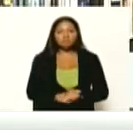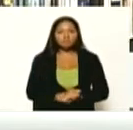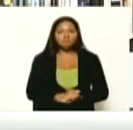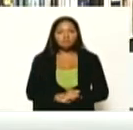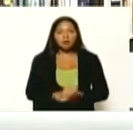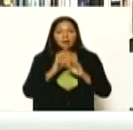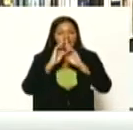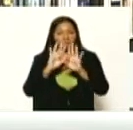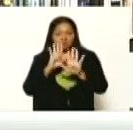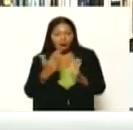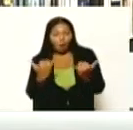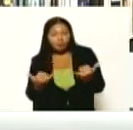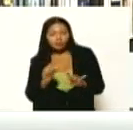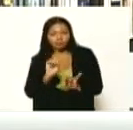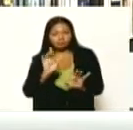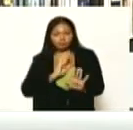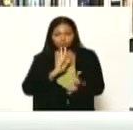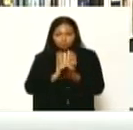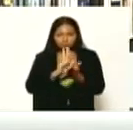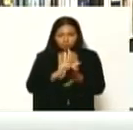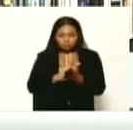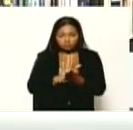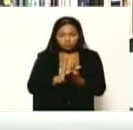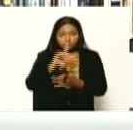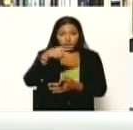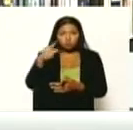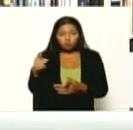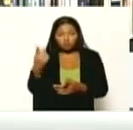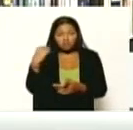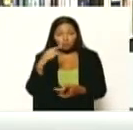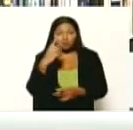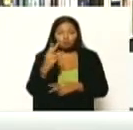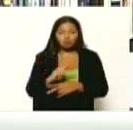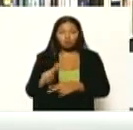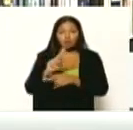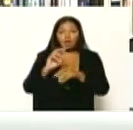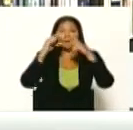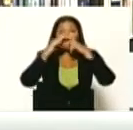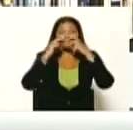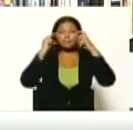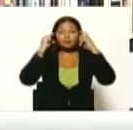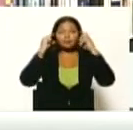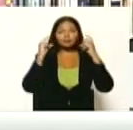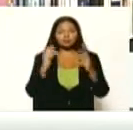me contesten ahorita. ¿Vale la pena la mascarilla?